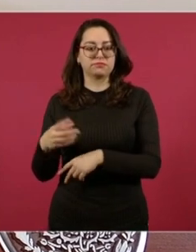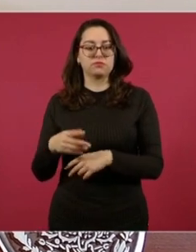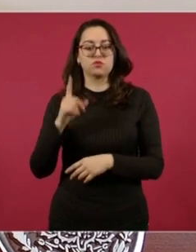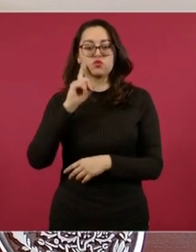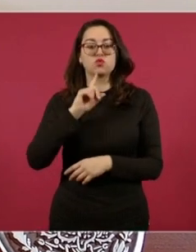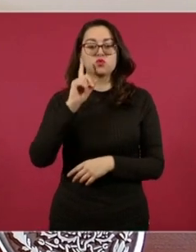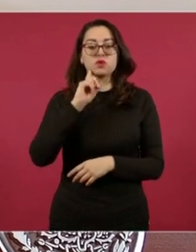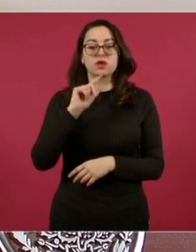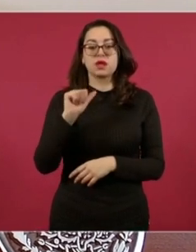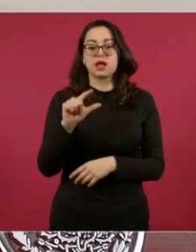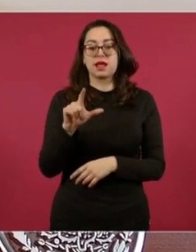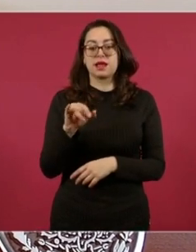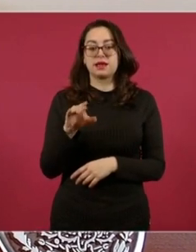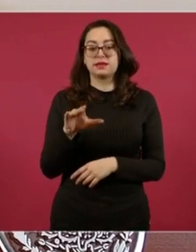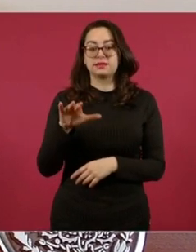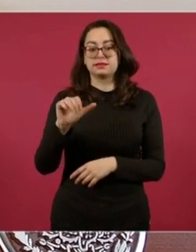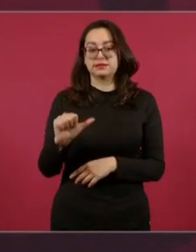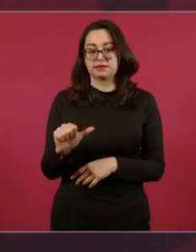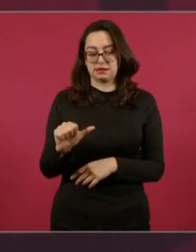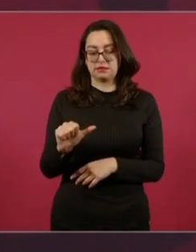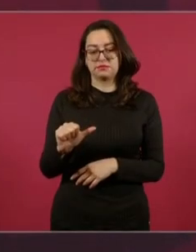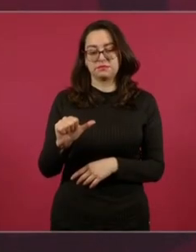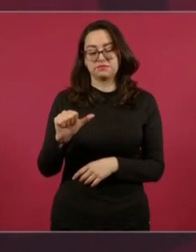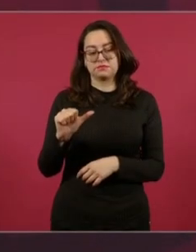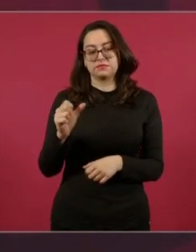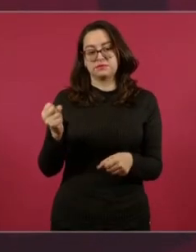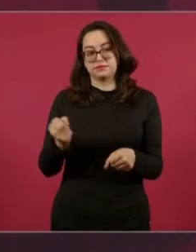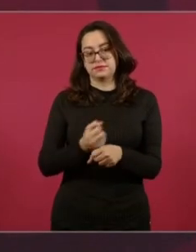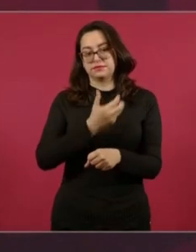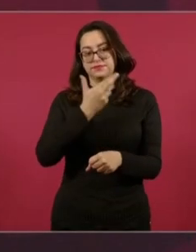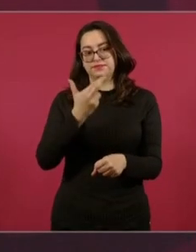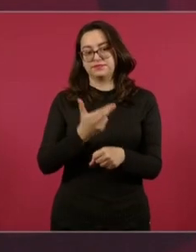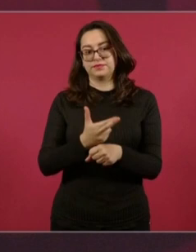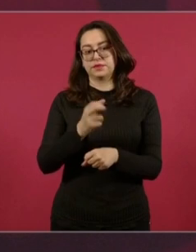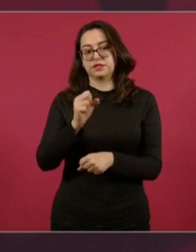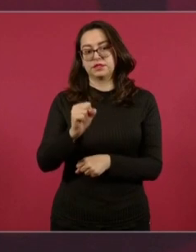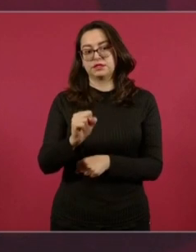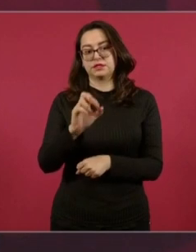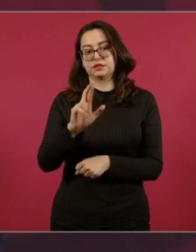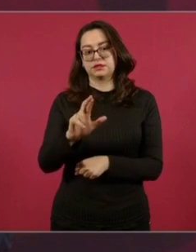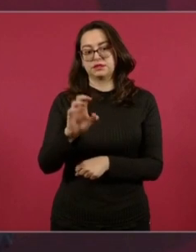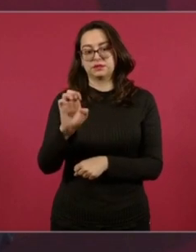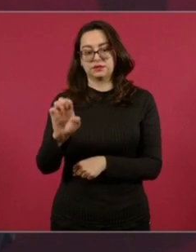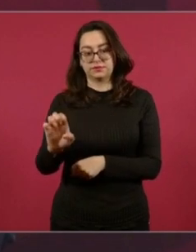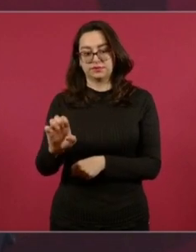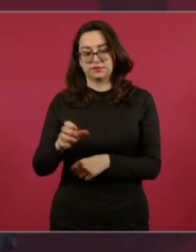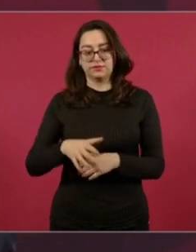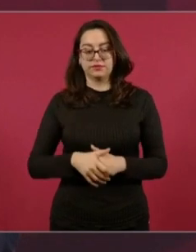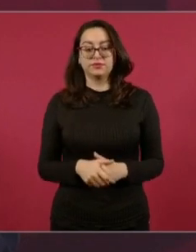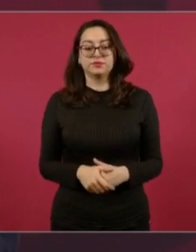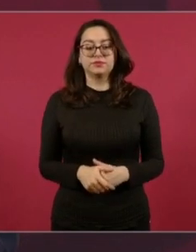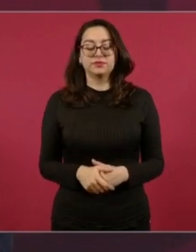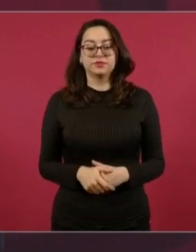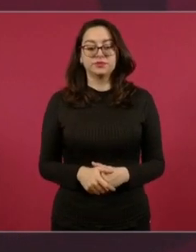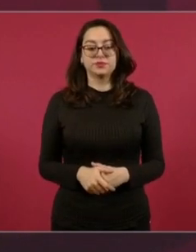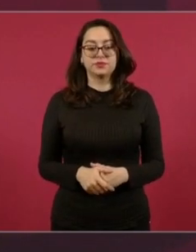Alicia Bárcena, la secretaria de Relaciones. Qué bien que me preguntan,